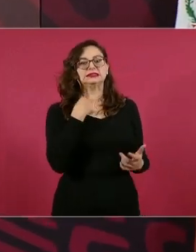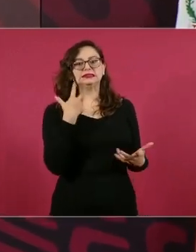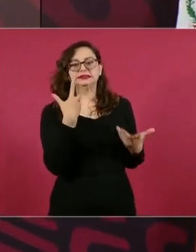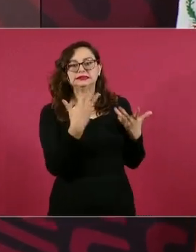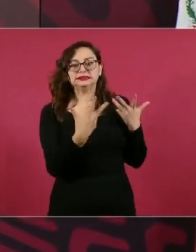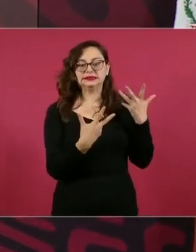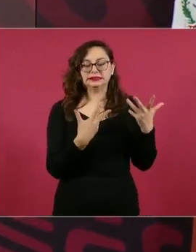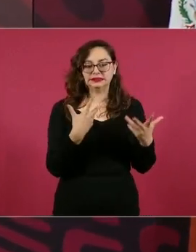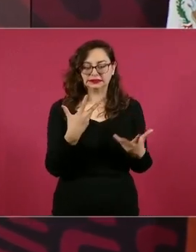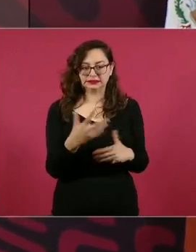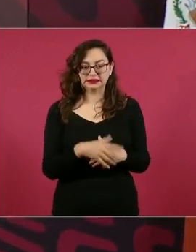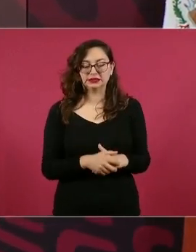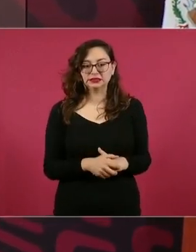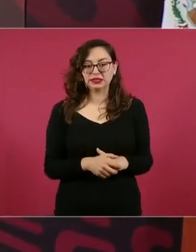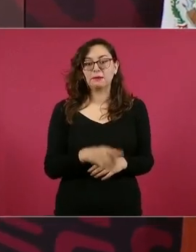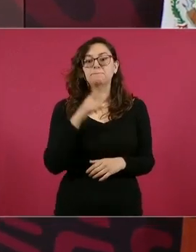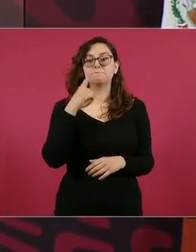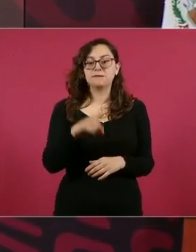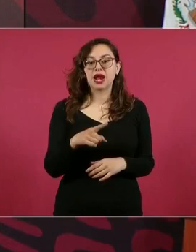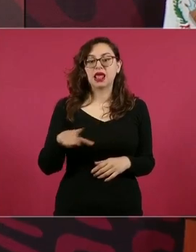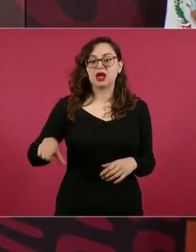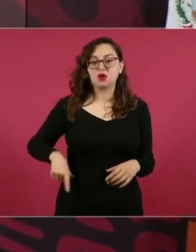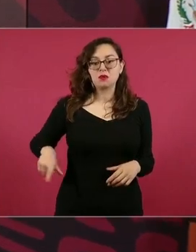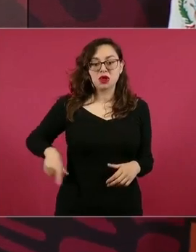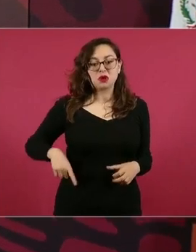preventas para obtener